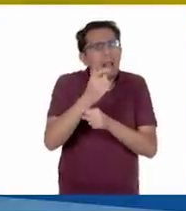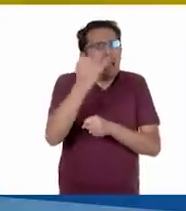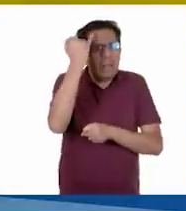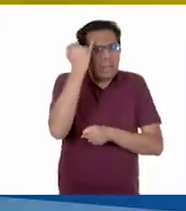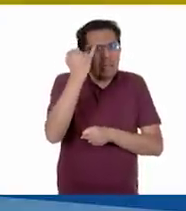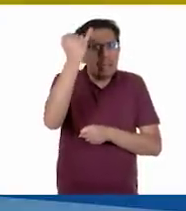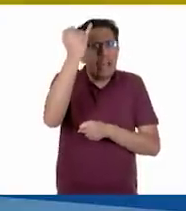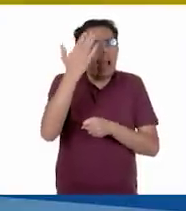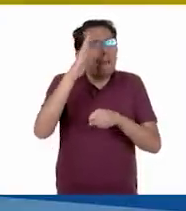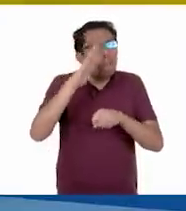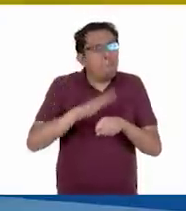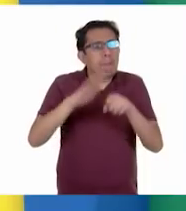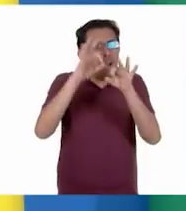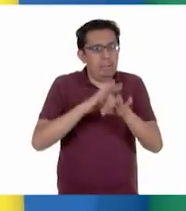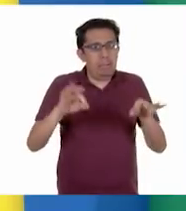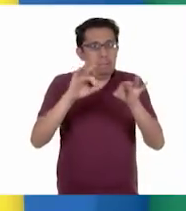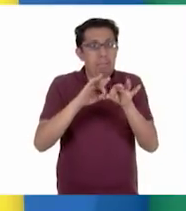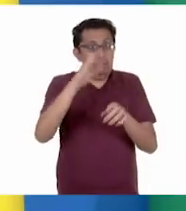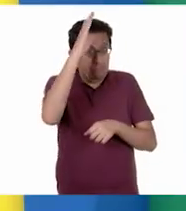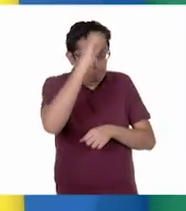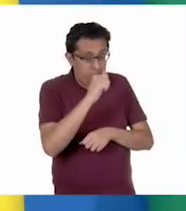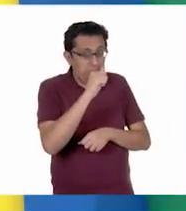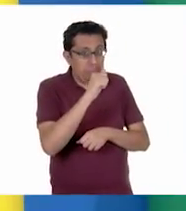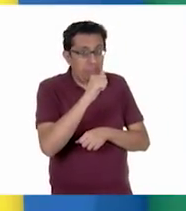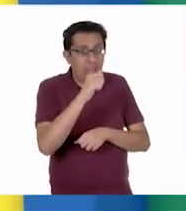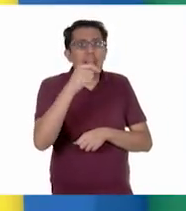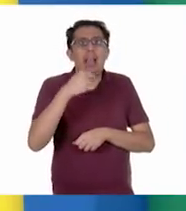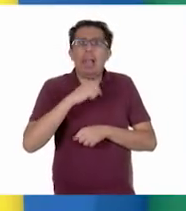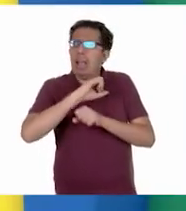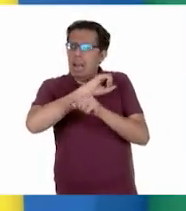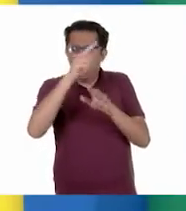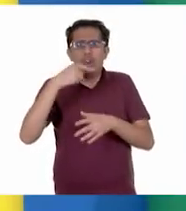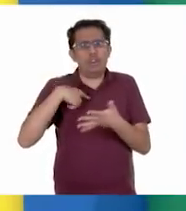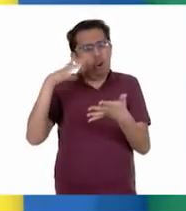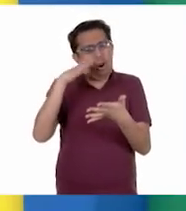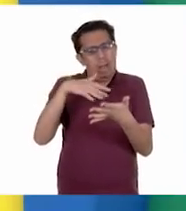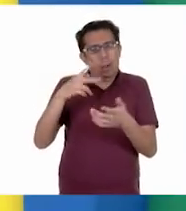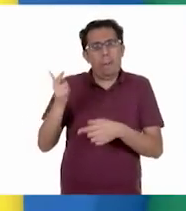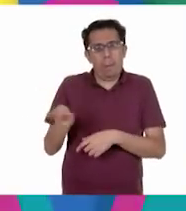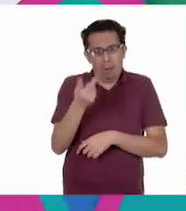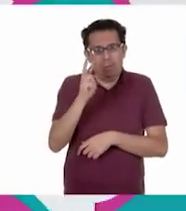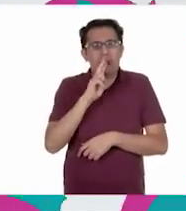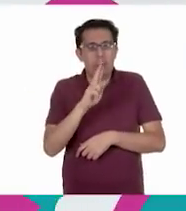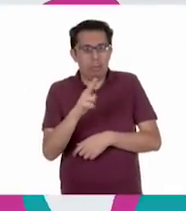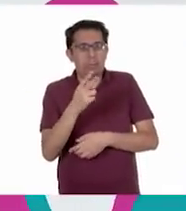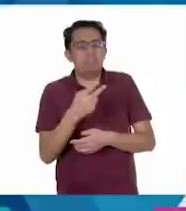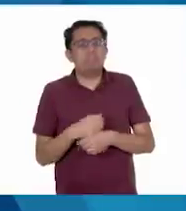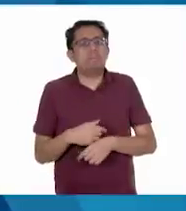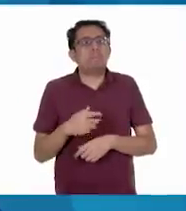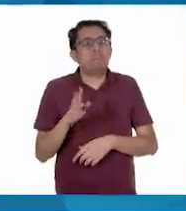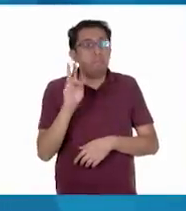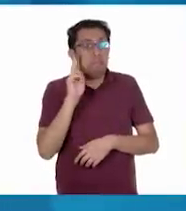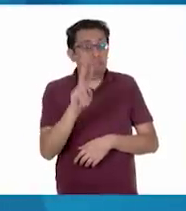parece? Me parece muy bien. Yo leo la pregunta y la respuesta, ¿les parece? Muy bien. Veamos qué dice.